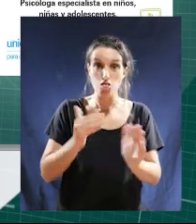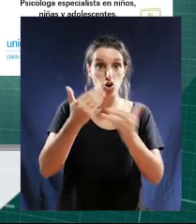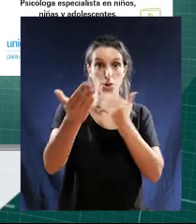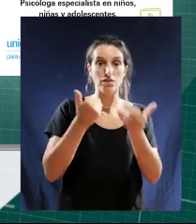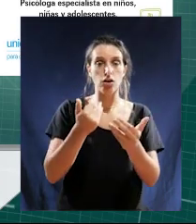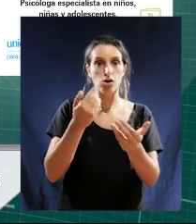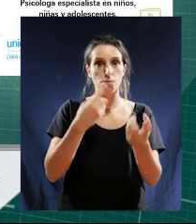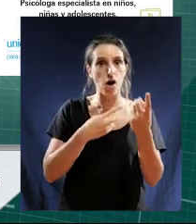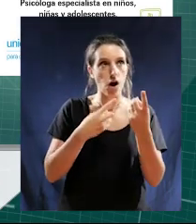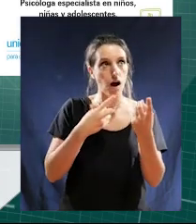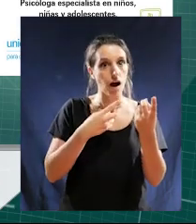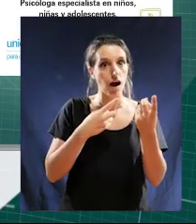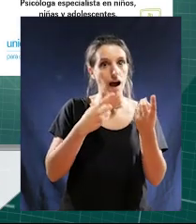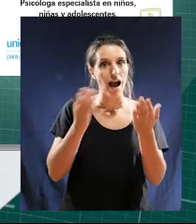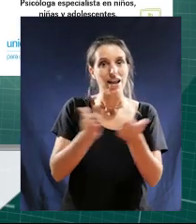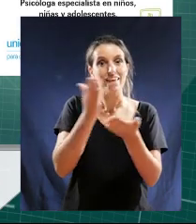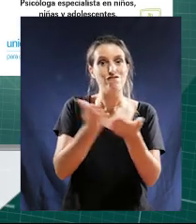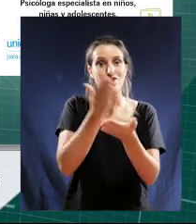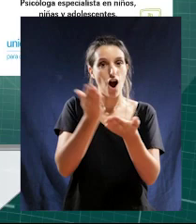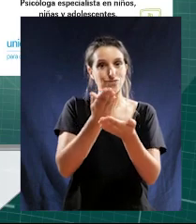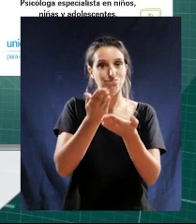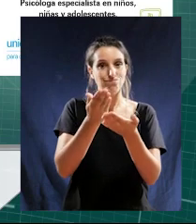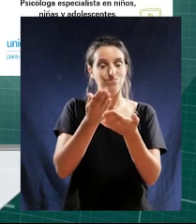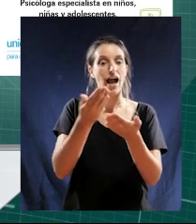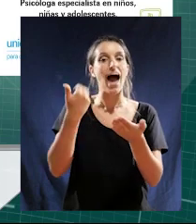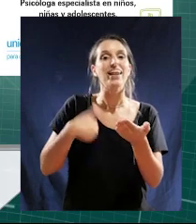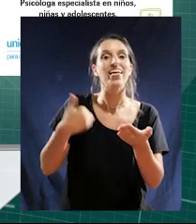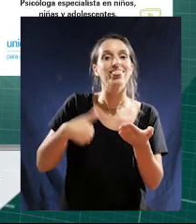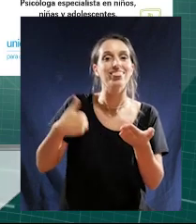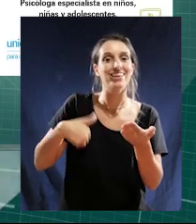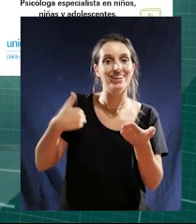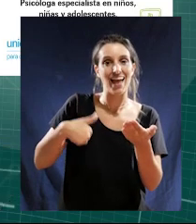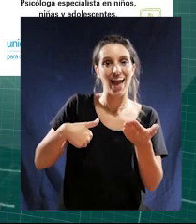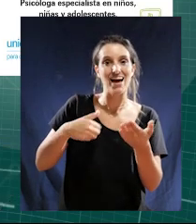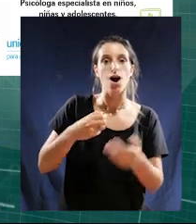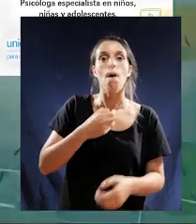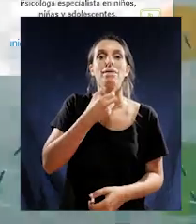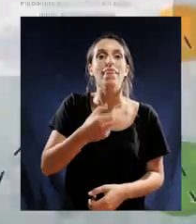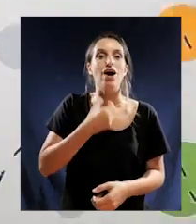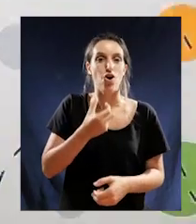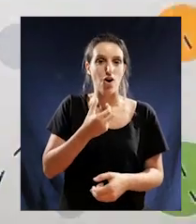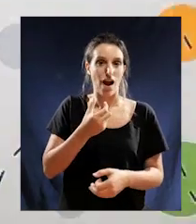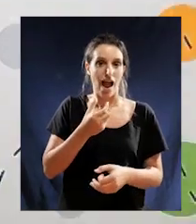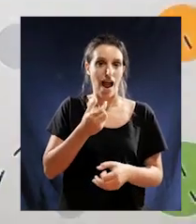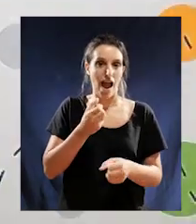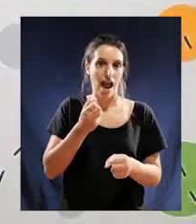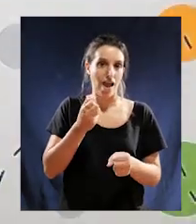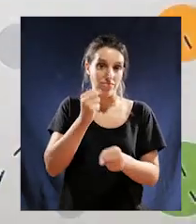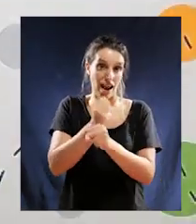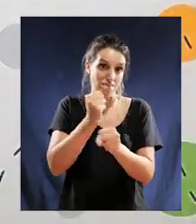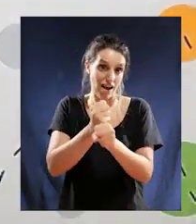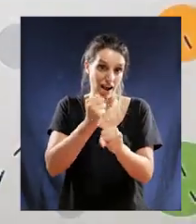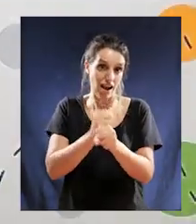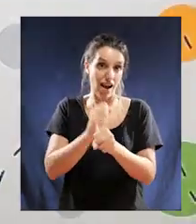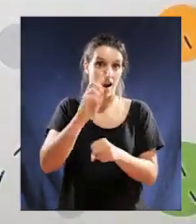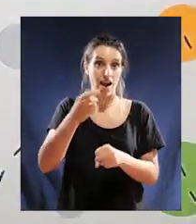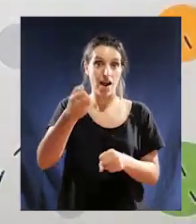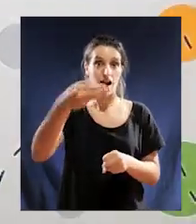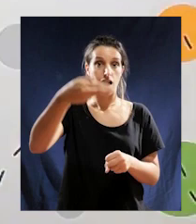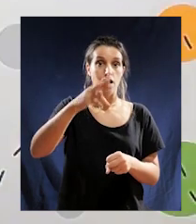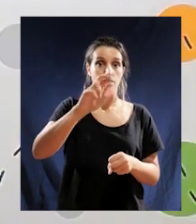también preparando esta conversación y recuperé un artículo de una pedagoga argentina gabriela